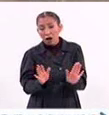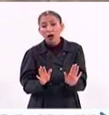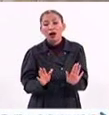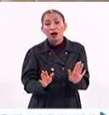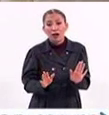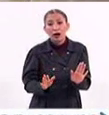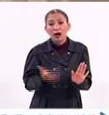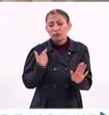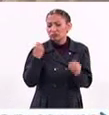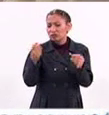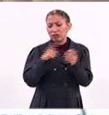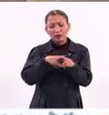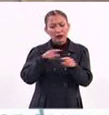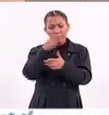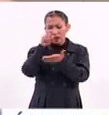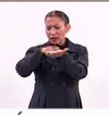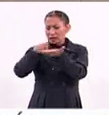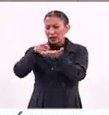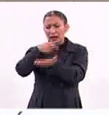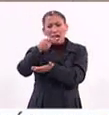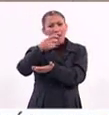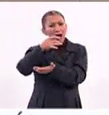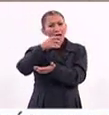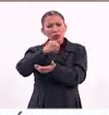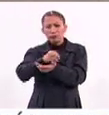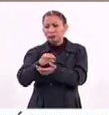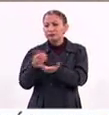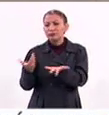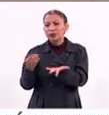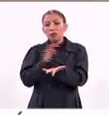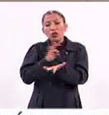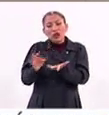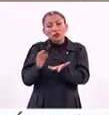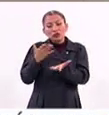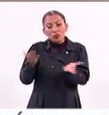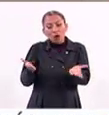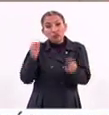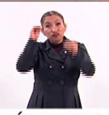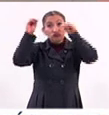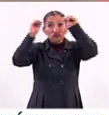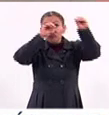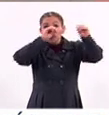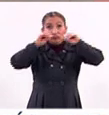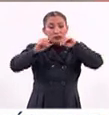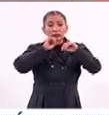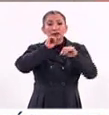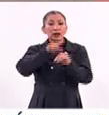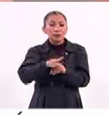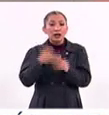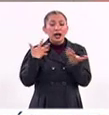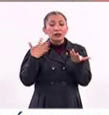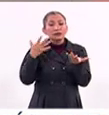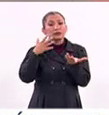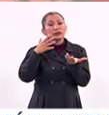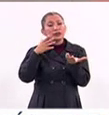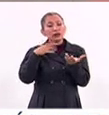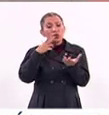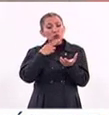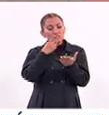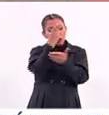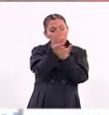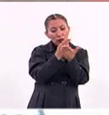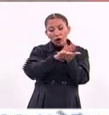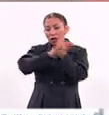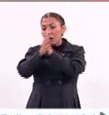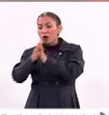Hice cantidades de grabados de tal manera que pudiera animarse, ¿no? Entonces sí, también es la aplicación de la gráfica a